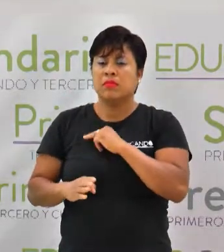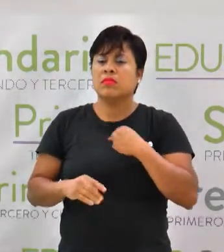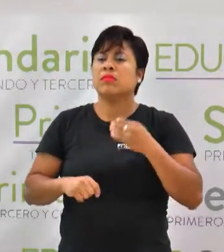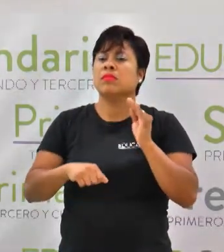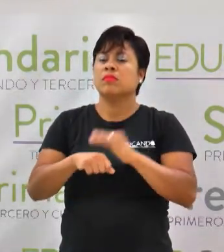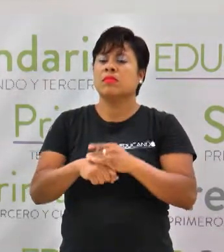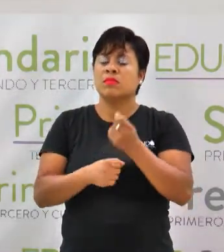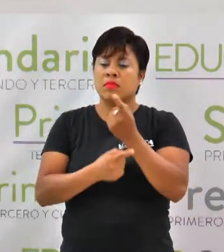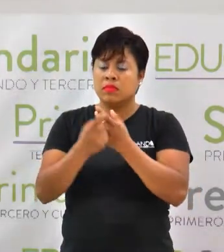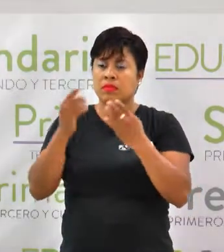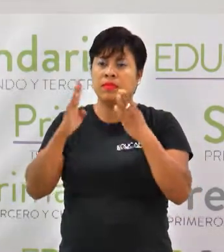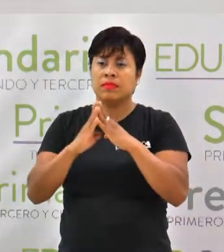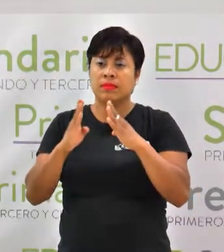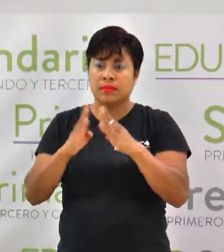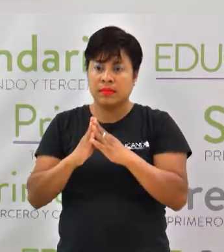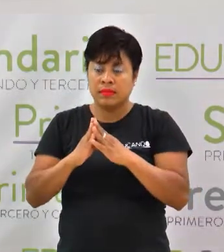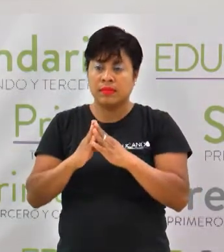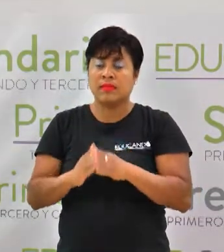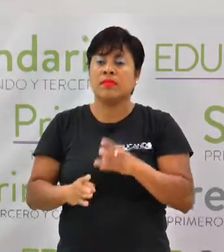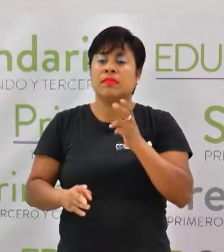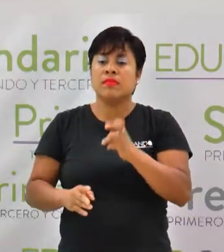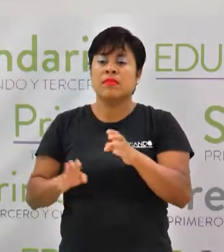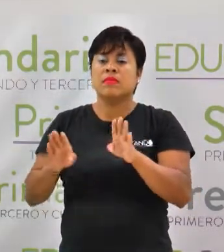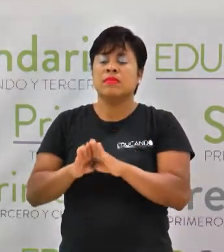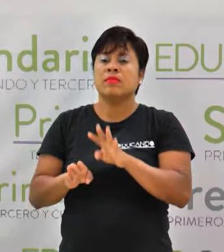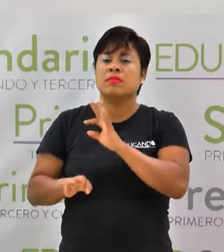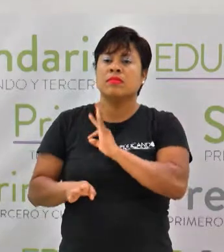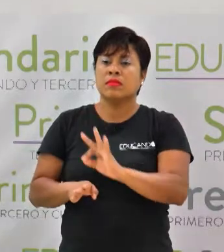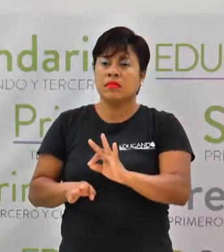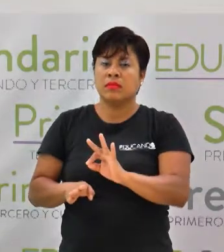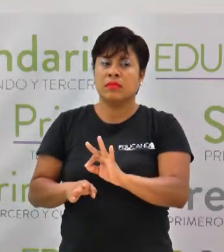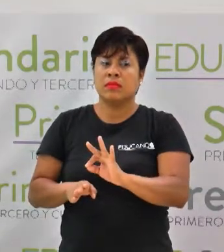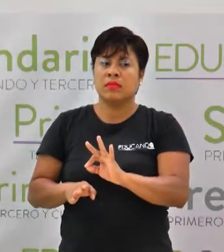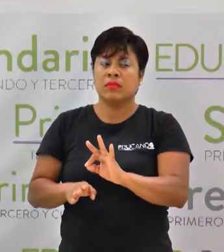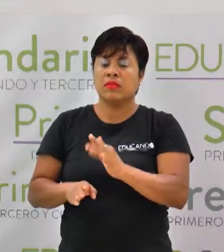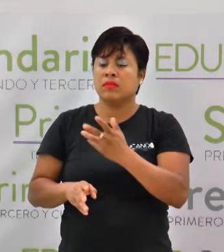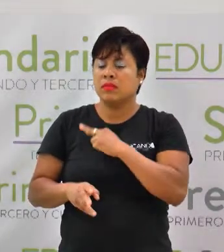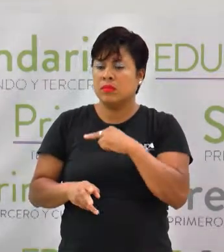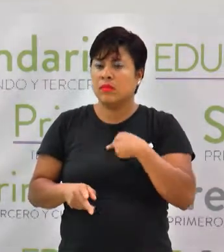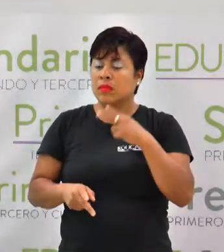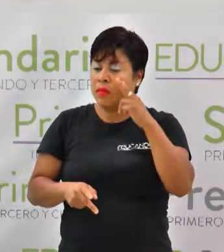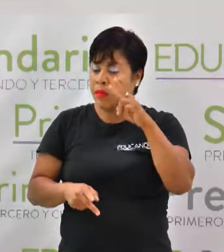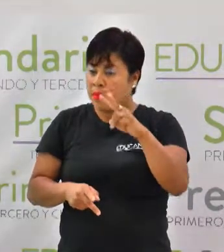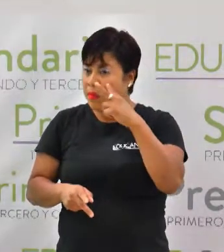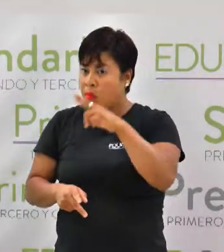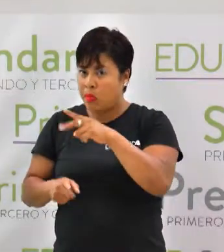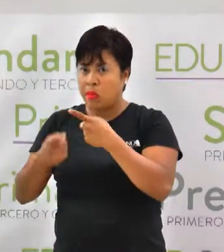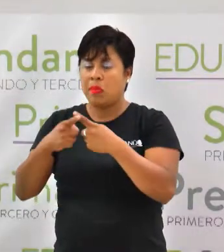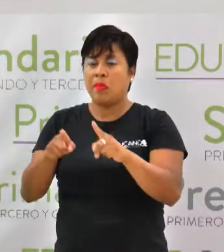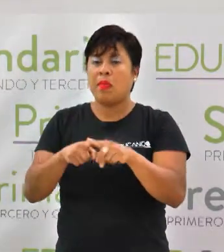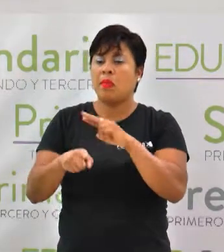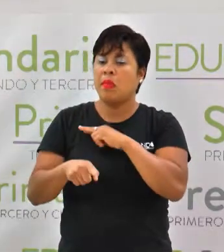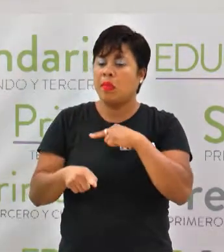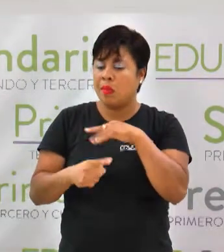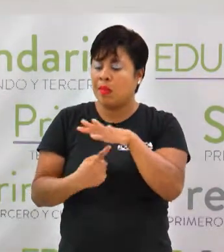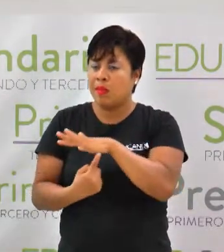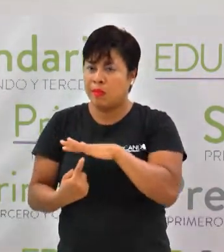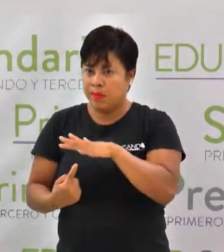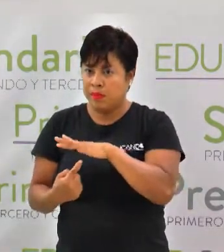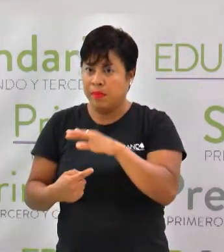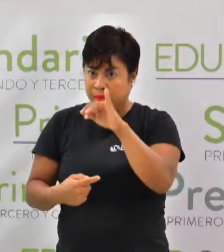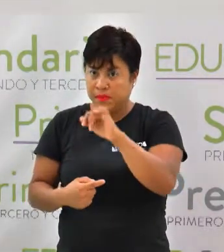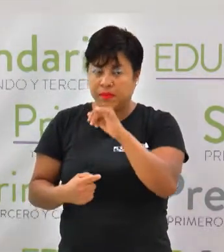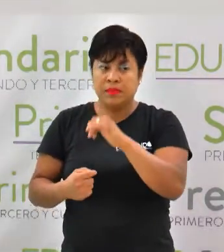podemos ilustrar algunos tipos de casas de los que hay o de los que regularmente se ocupan aquí en nuestro